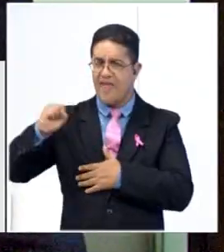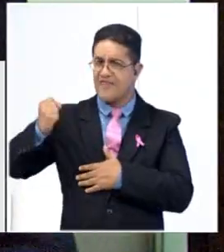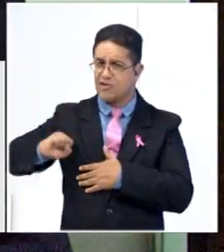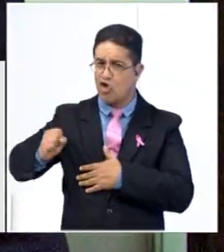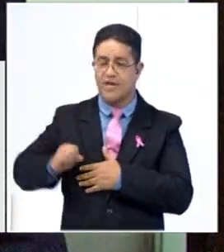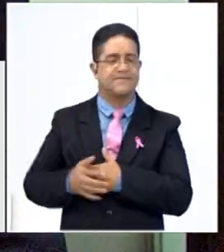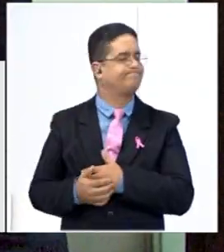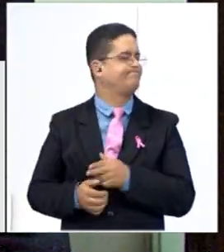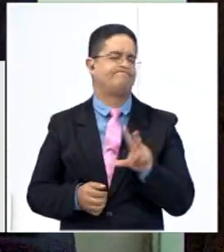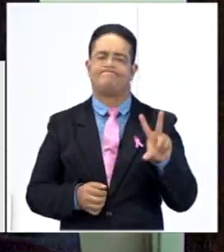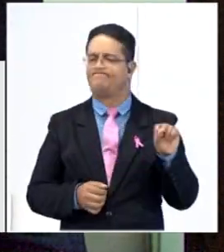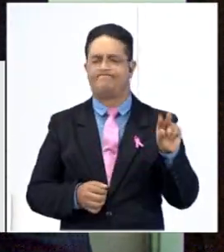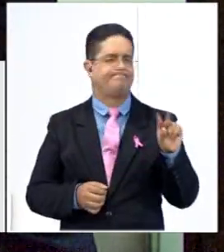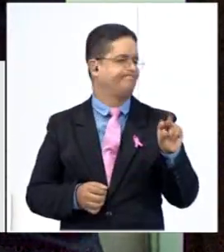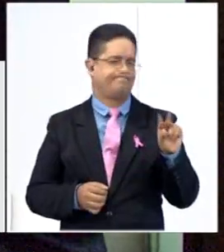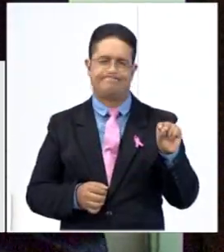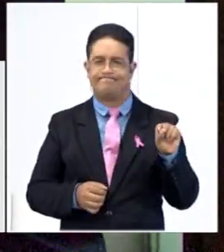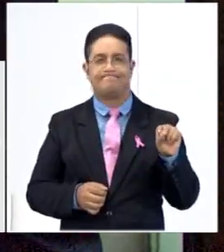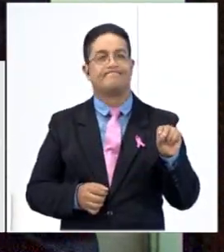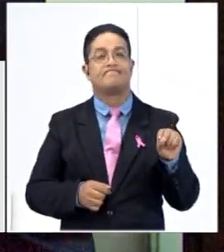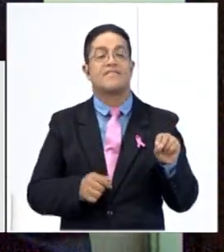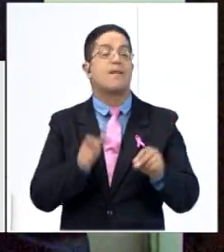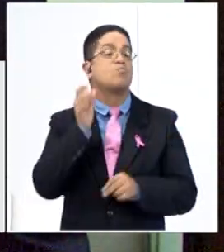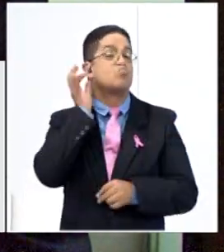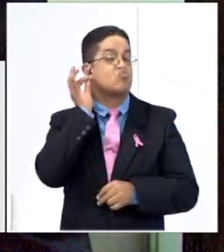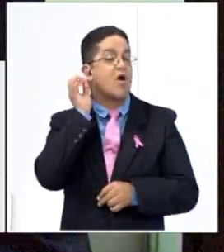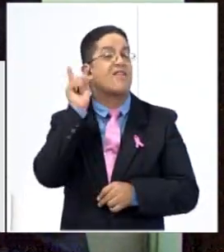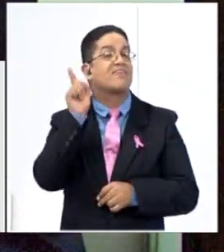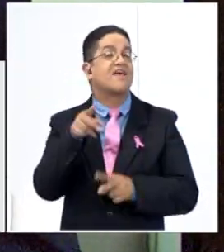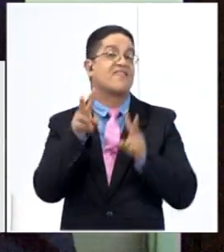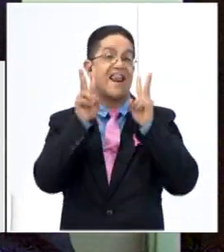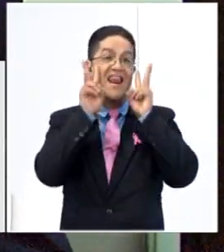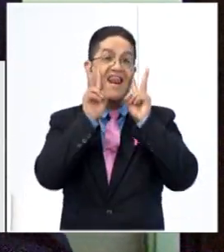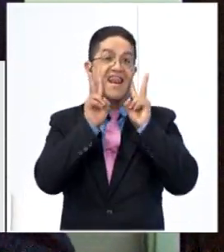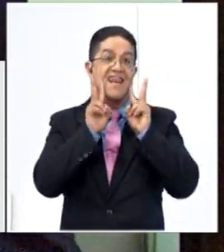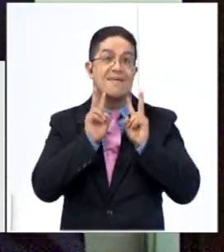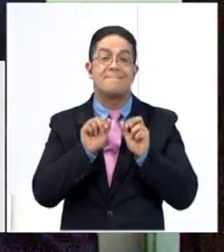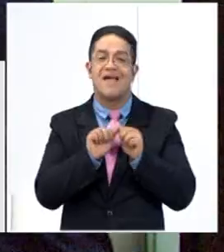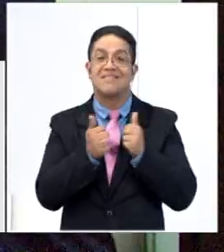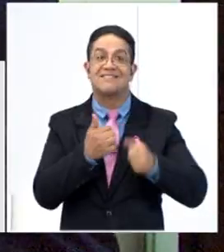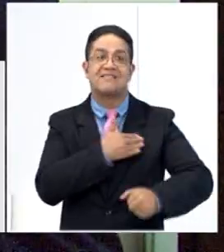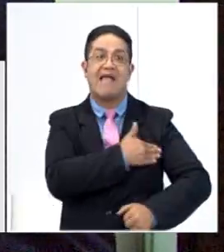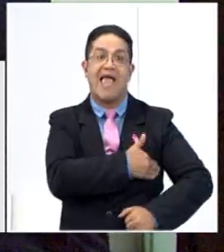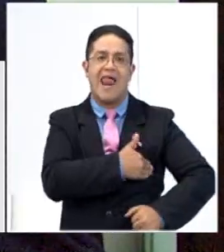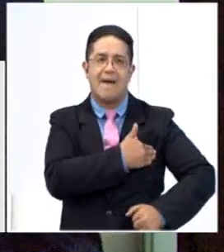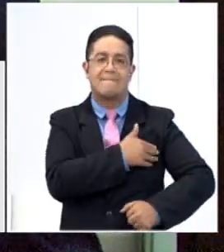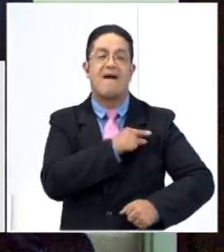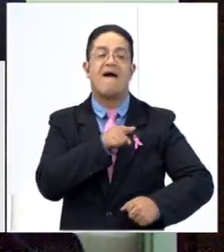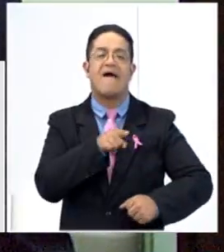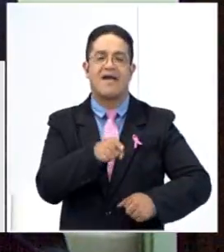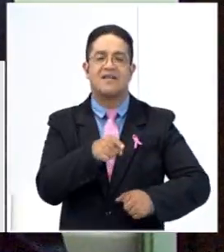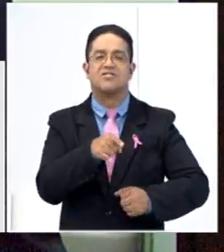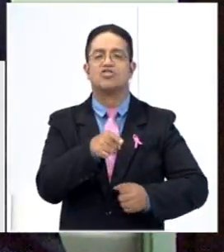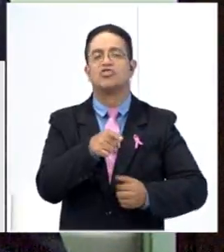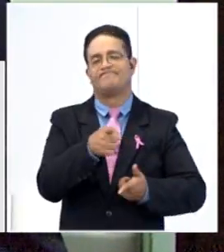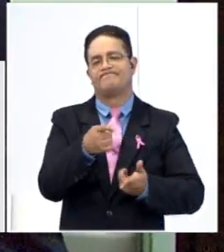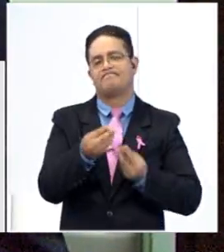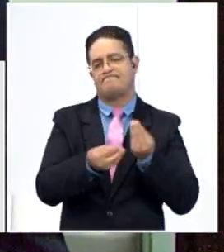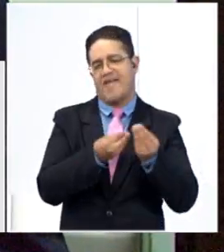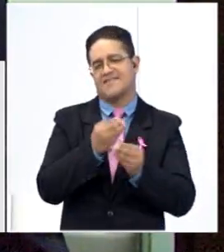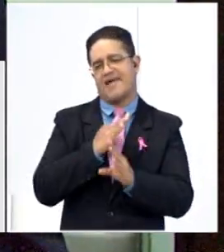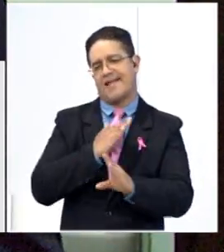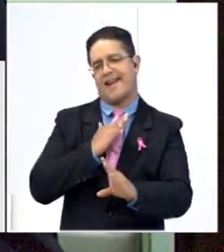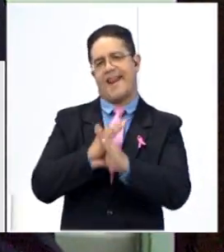puestos? No, al momento de realizar el estudio la paciente debe venir sin desodorantes, sin cremas, porque eso va a generar un leve artefacto en la